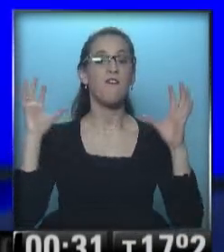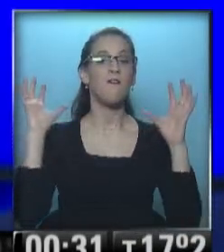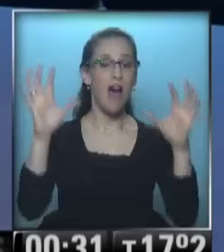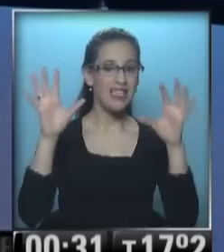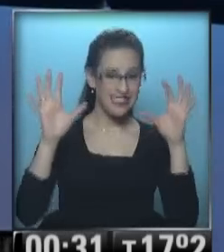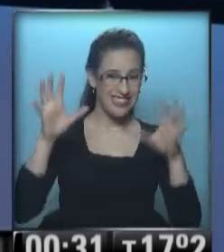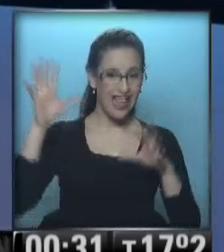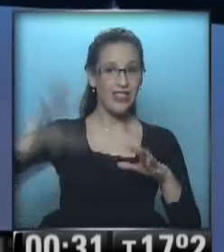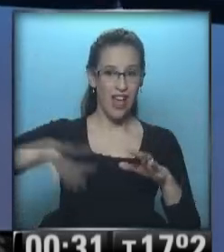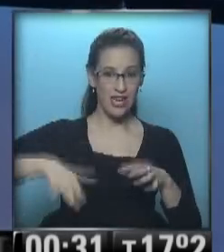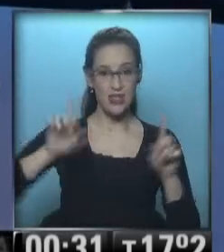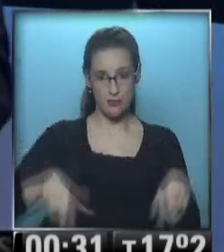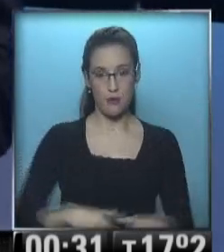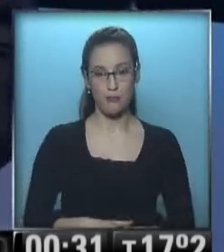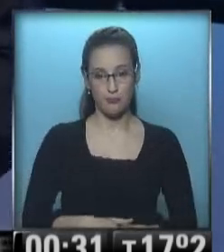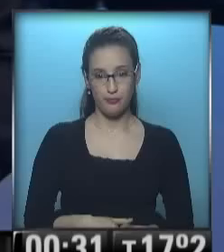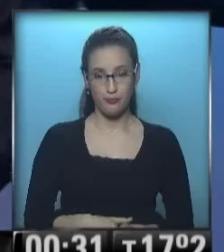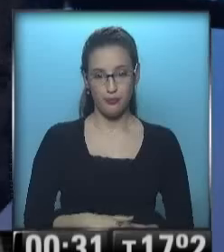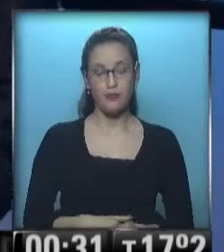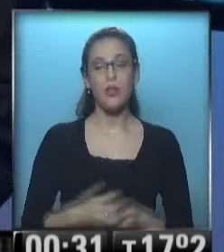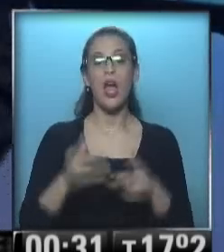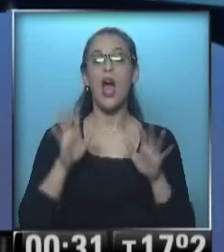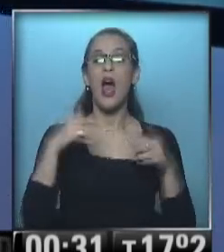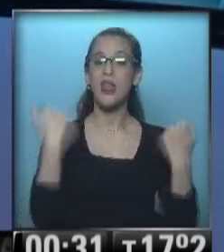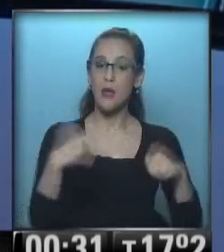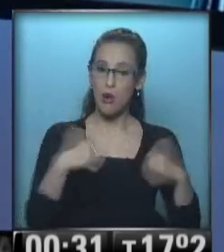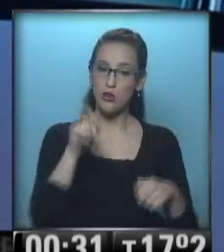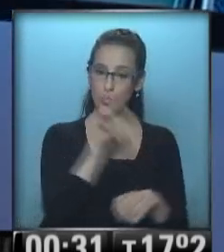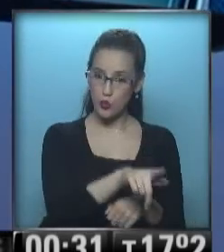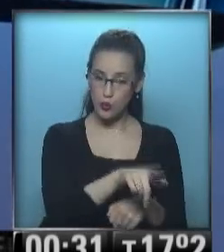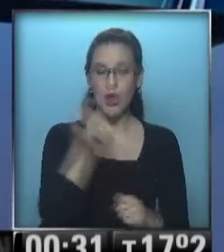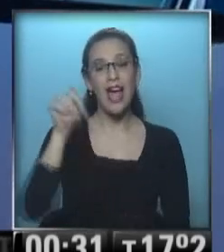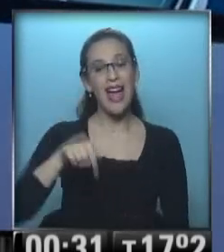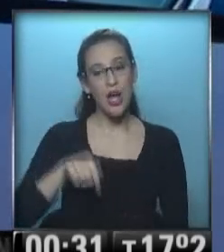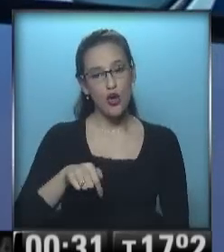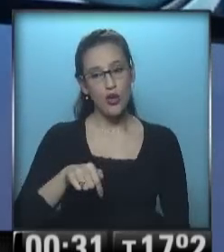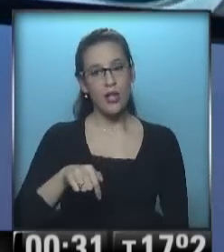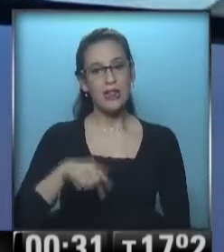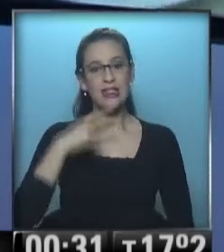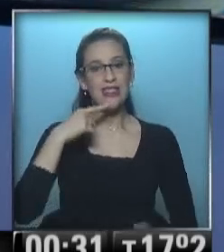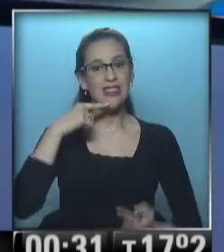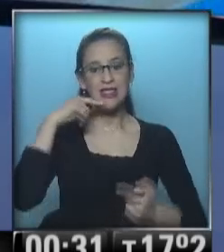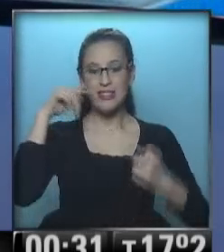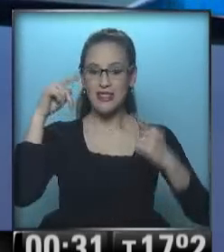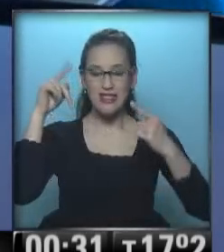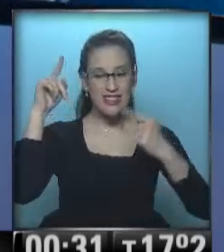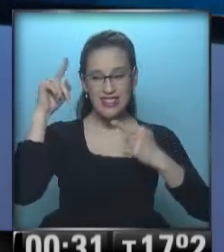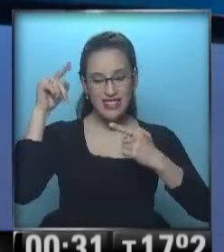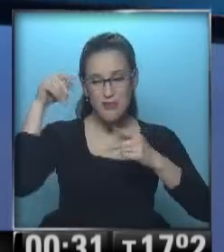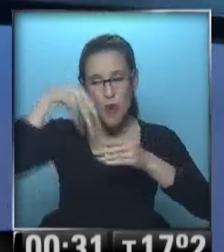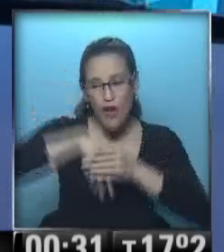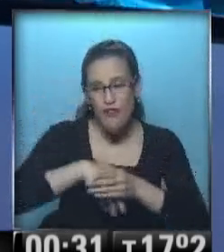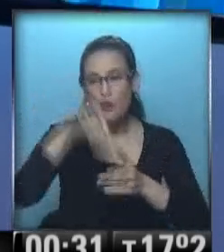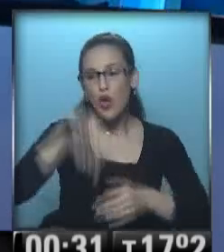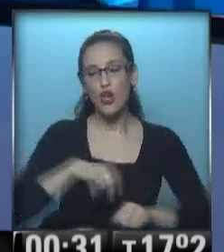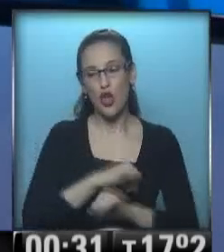mundiales. Eso en materia de deportes. Y ahora nos vamos a meter de lleno en esto, en la que es lamentablemente la